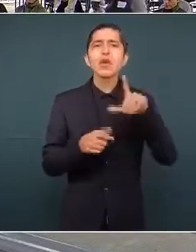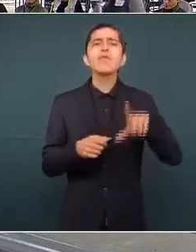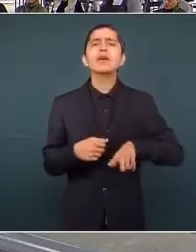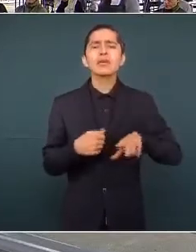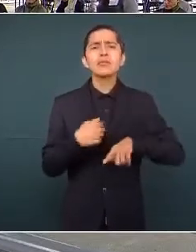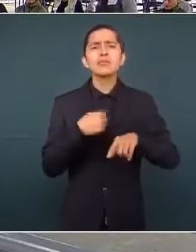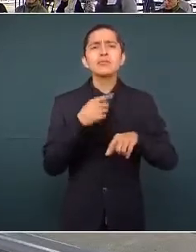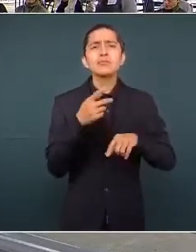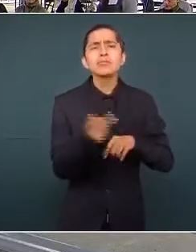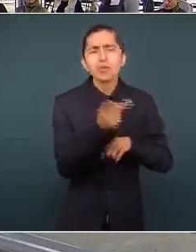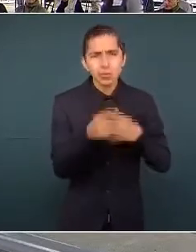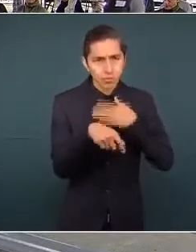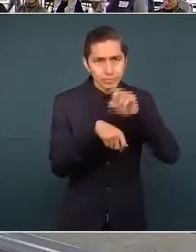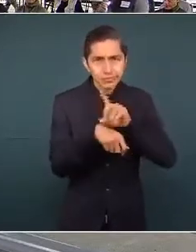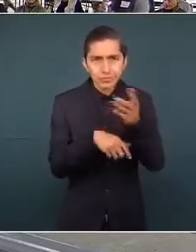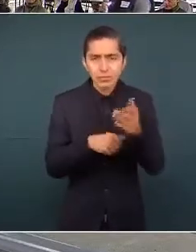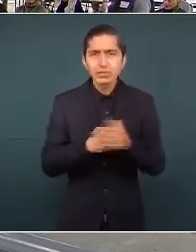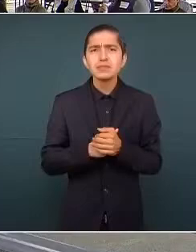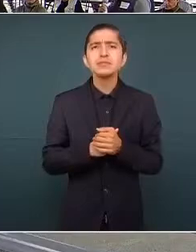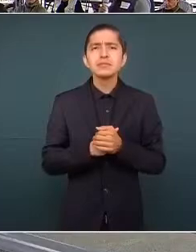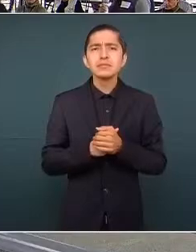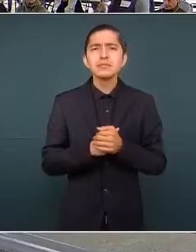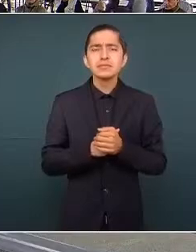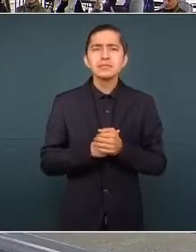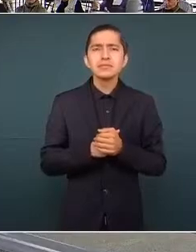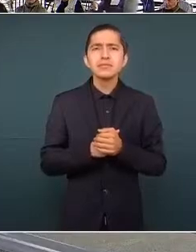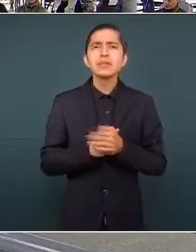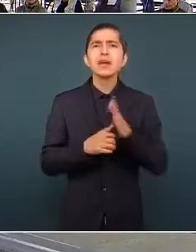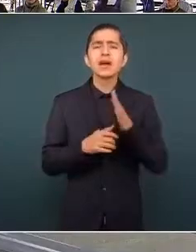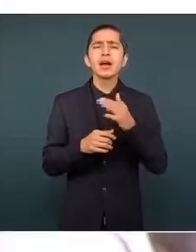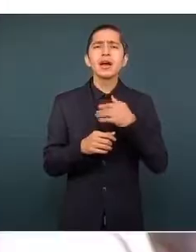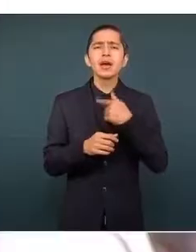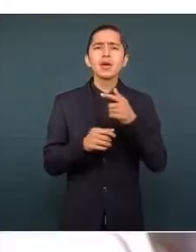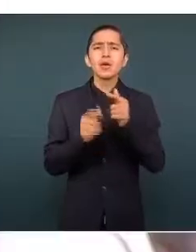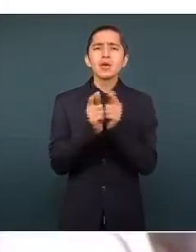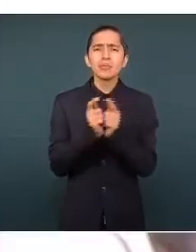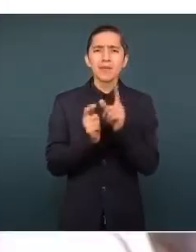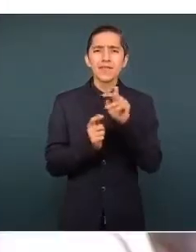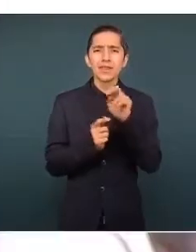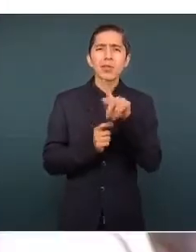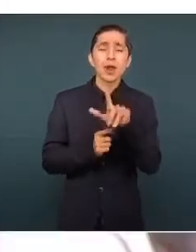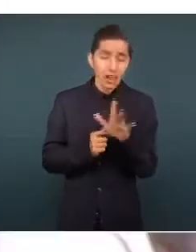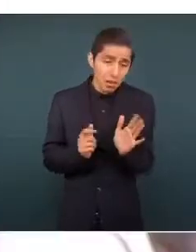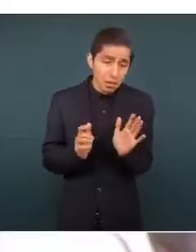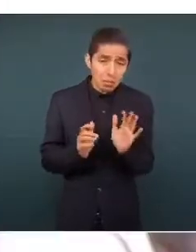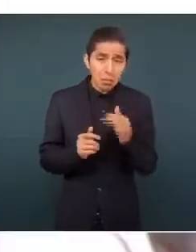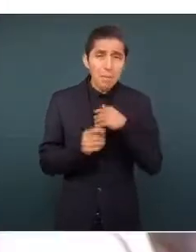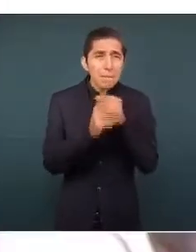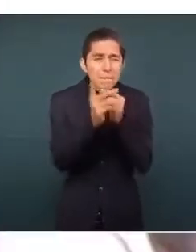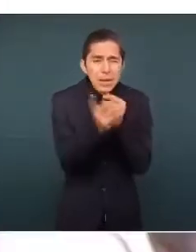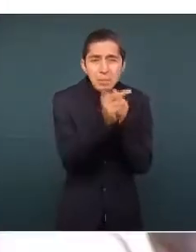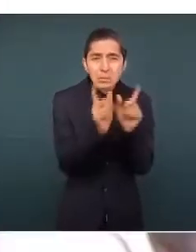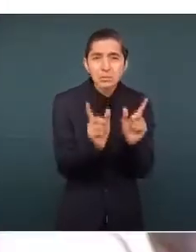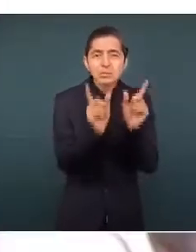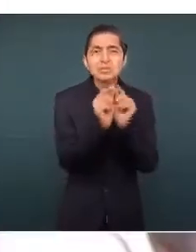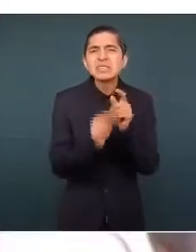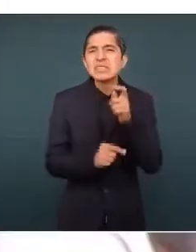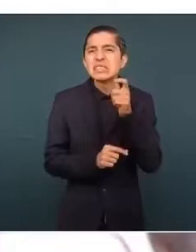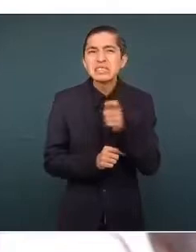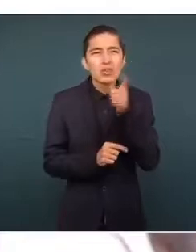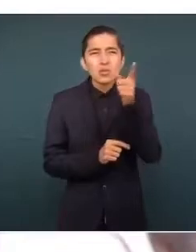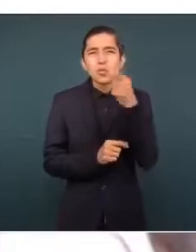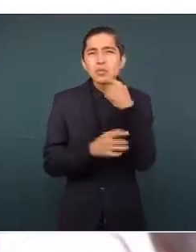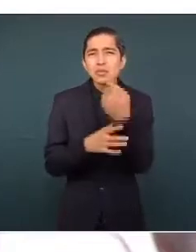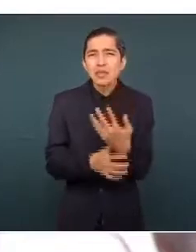Gobernador, muy buenos días. Hans Salazar, ZMG Noticias, Grupo El Zócalo Virtual. Preguntarle concretamente sobre lo que